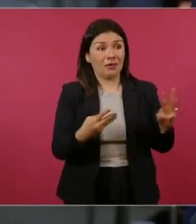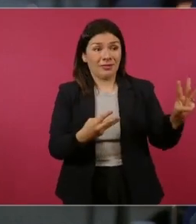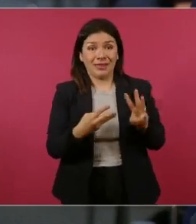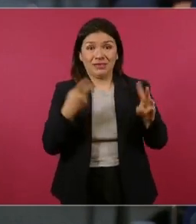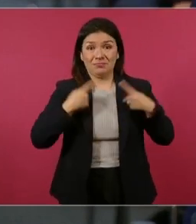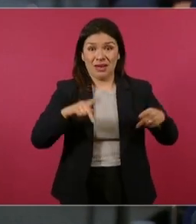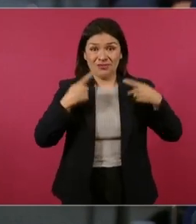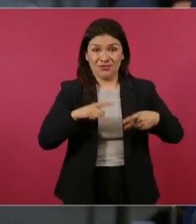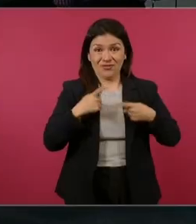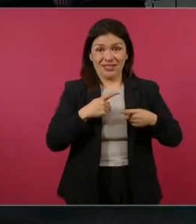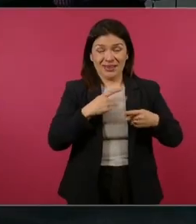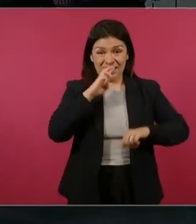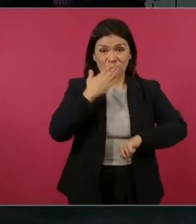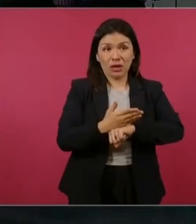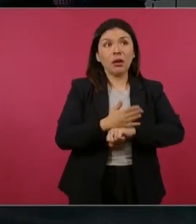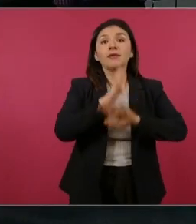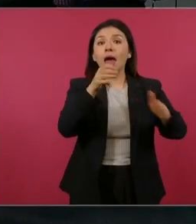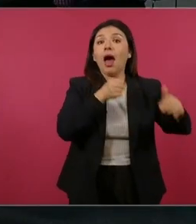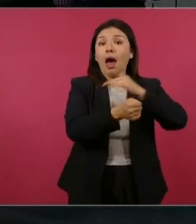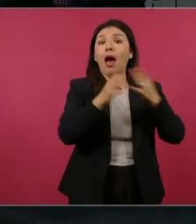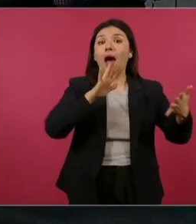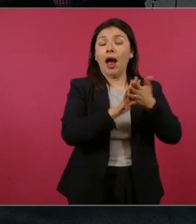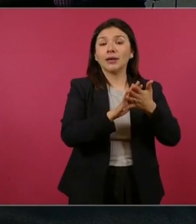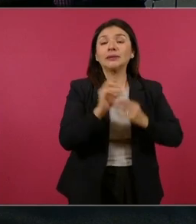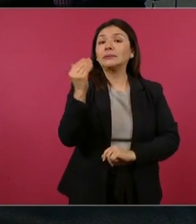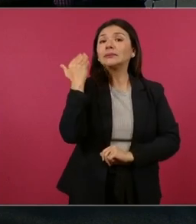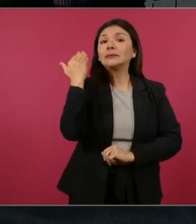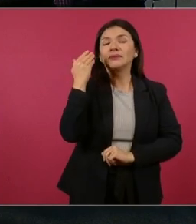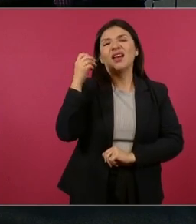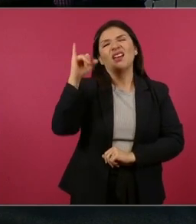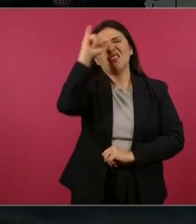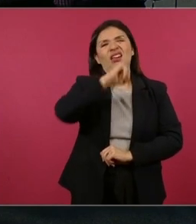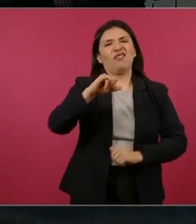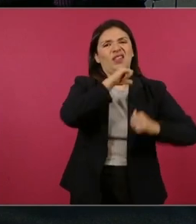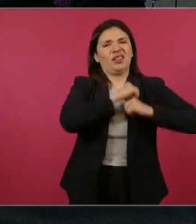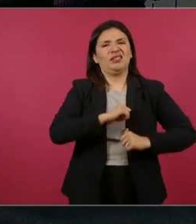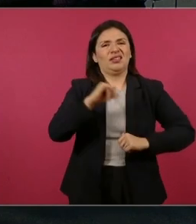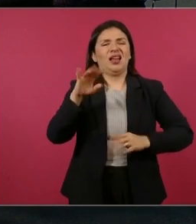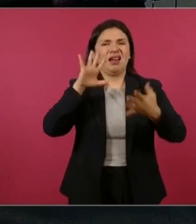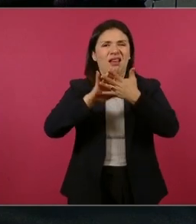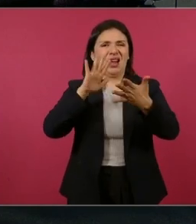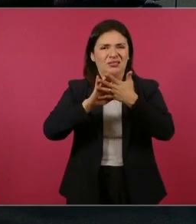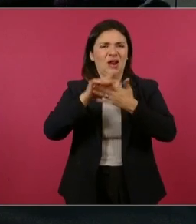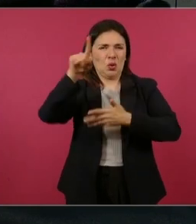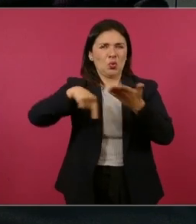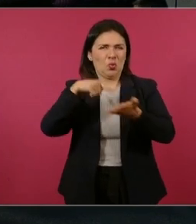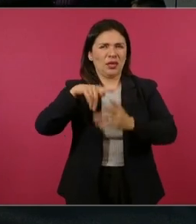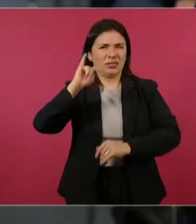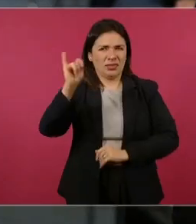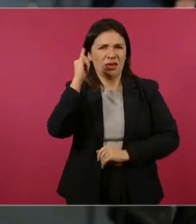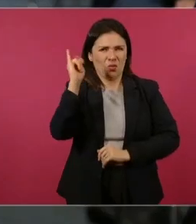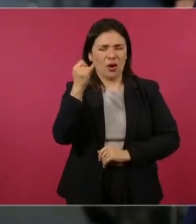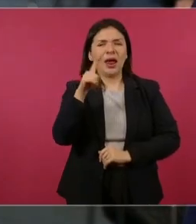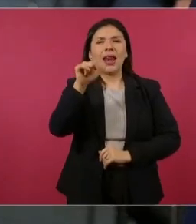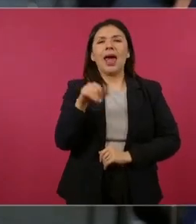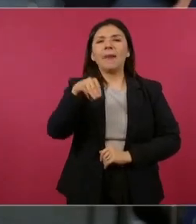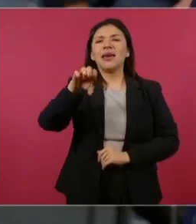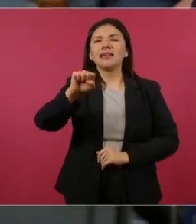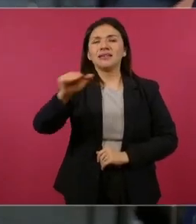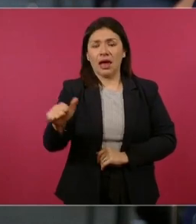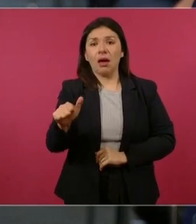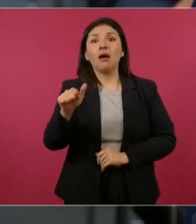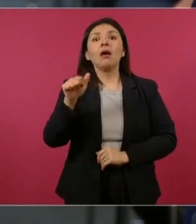responsables recluidos. El pasado 4 de junio, el director del Centro de Readaptación Social de La Mesa, en Tijuana, sin ninguna orden de